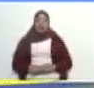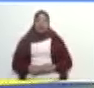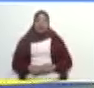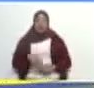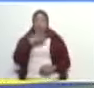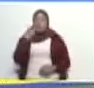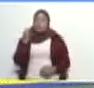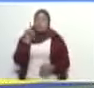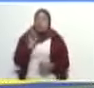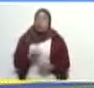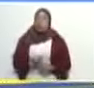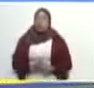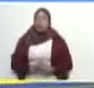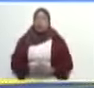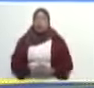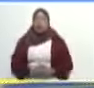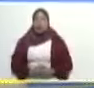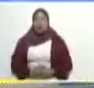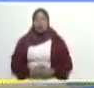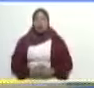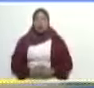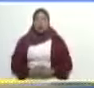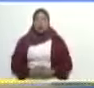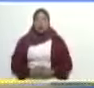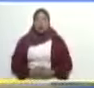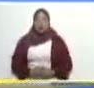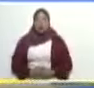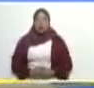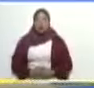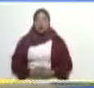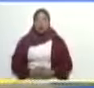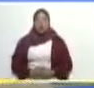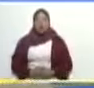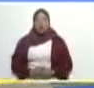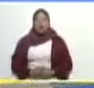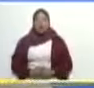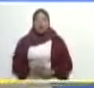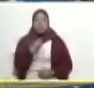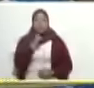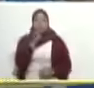Y también con el modelo que ya hemos establecido